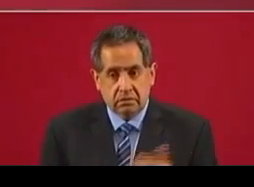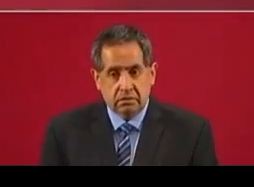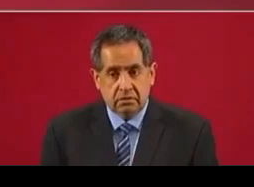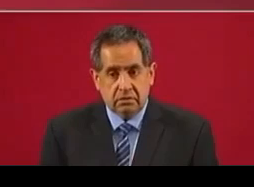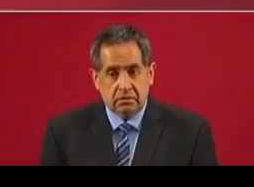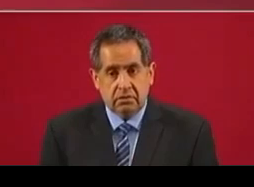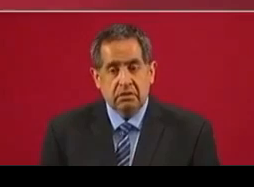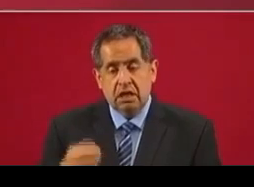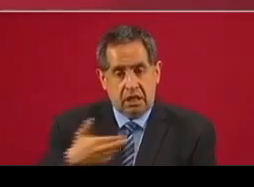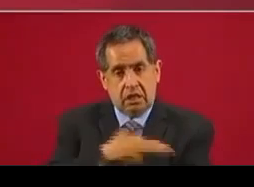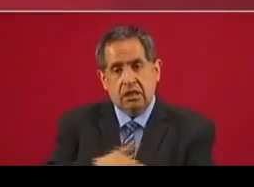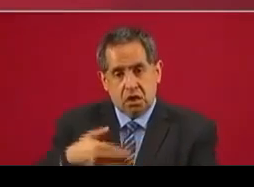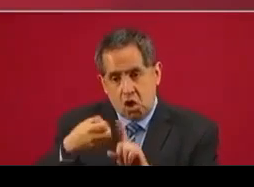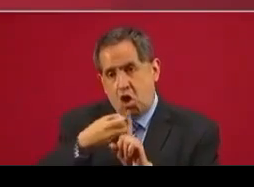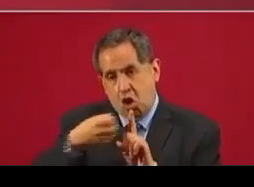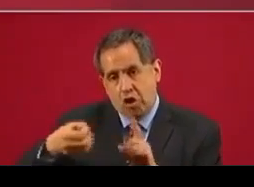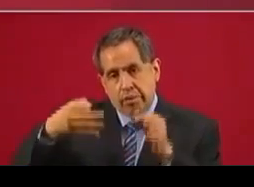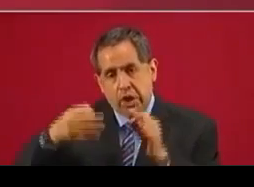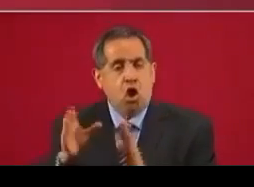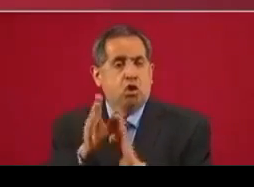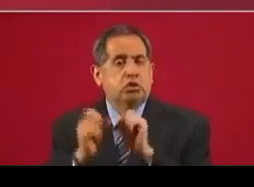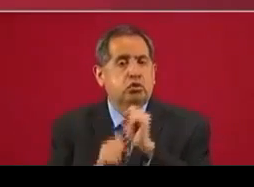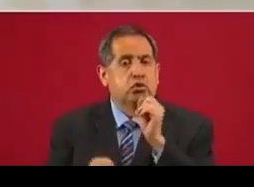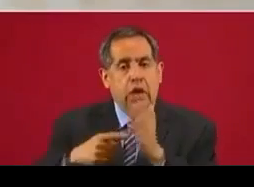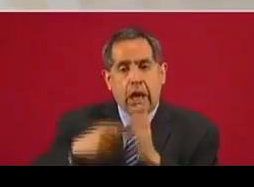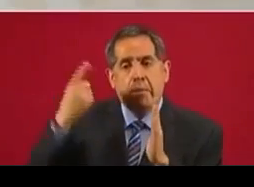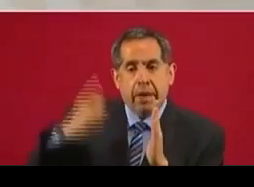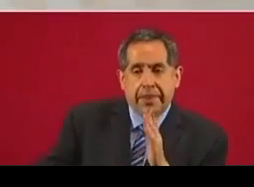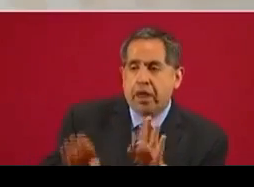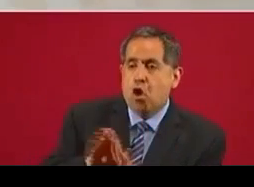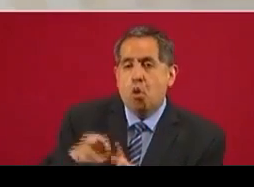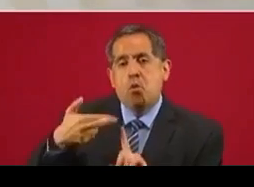y llevar a cabo el procedimiento que establece la constitución